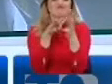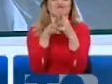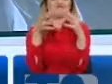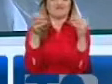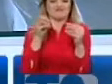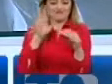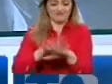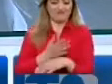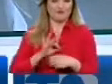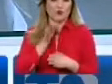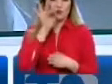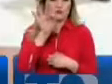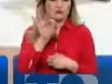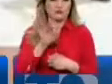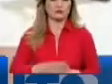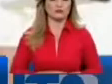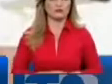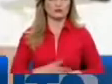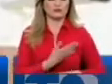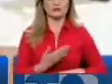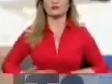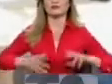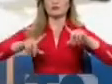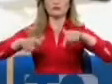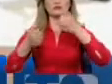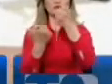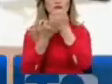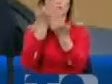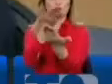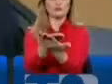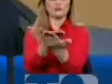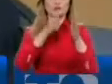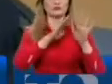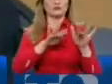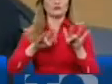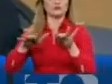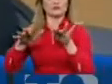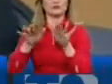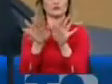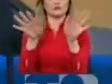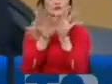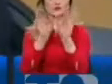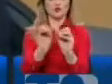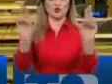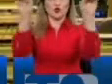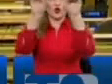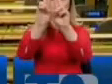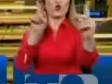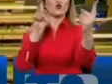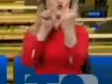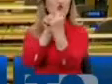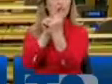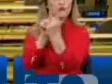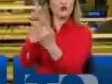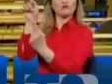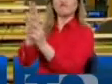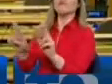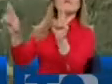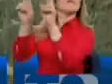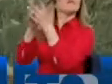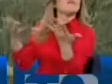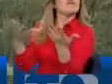COVID-19. El presidente Lenín Moreno apoyó la propuesta del secretario general de la ONU en un encuentro de las Naciones Unidas para